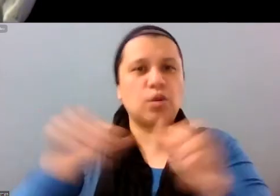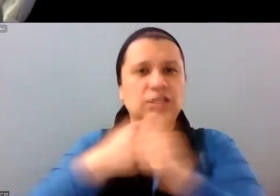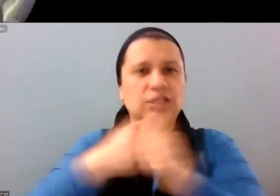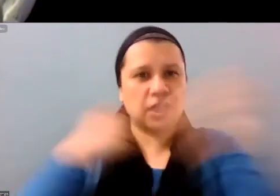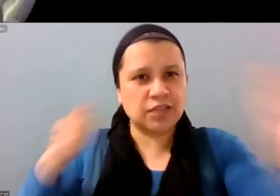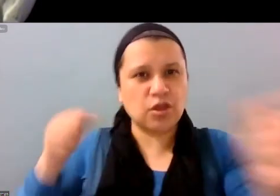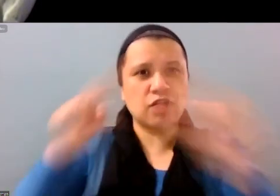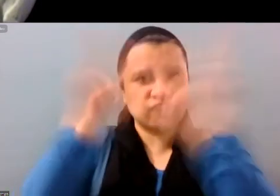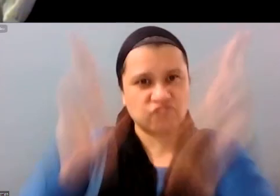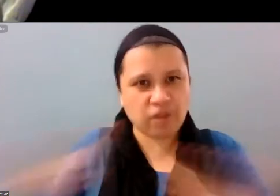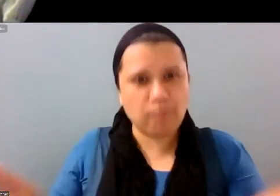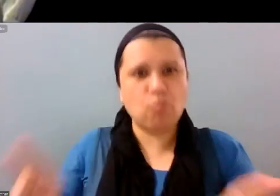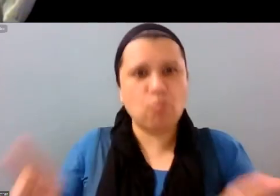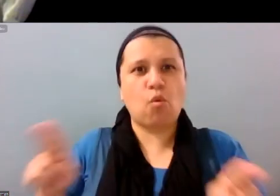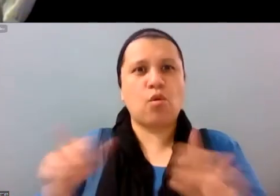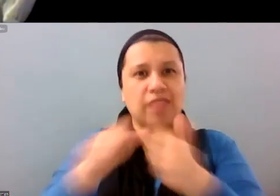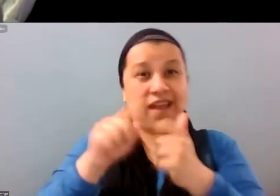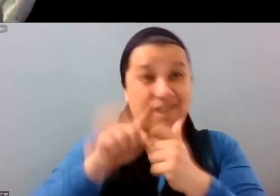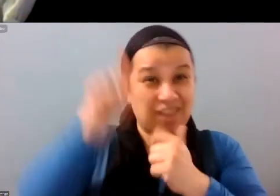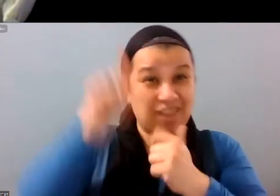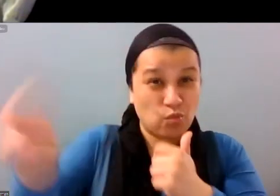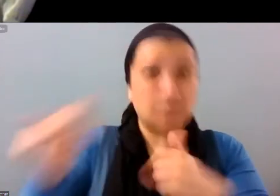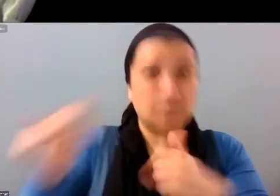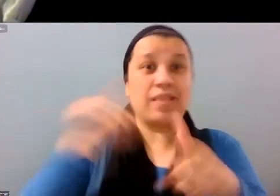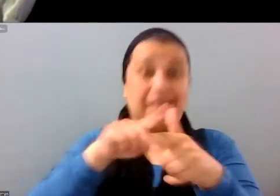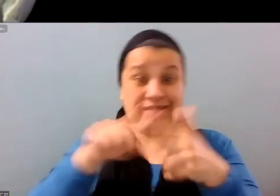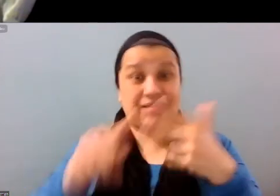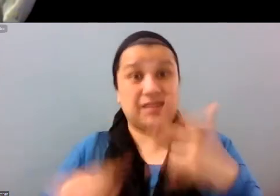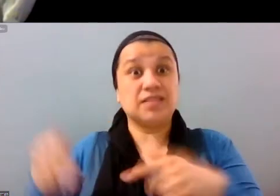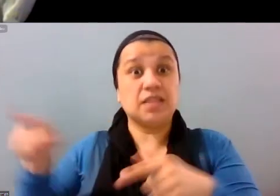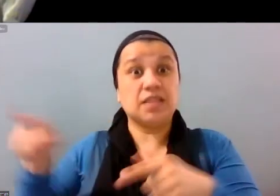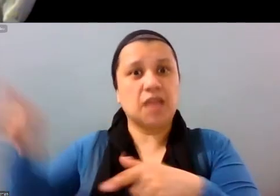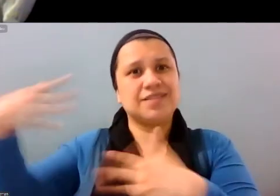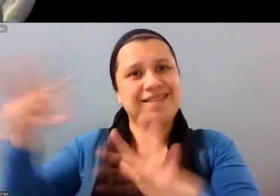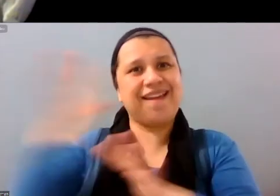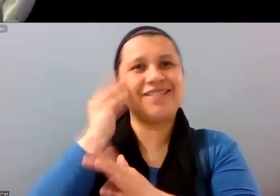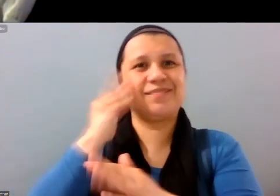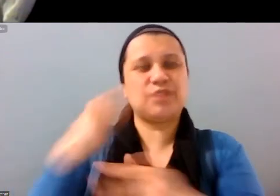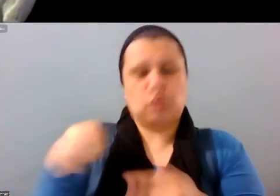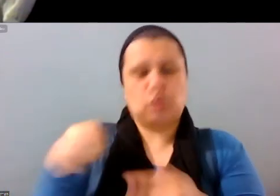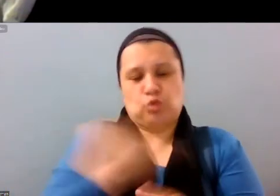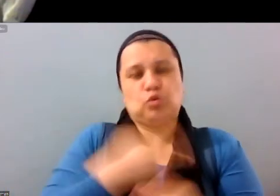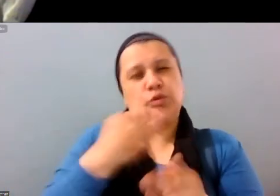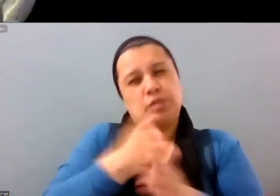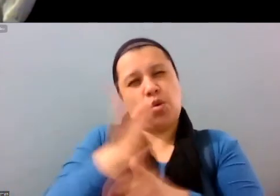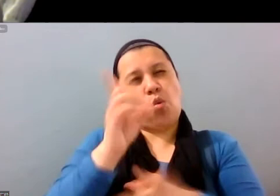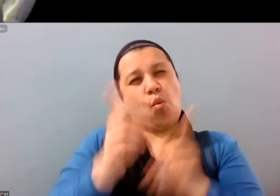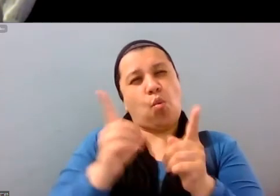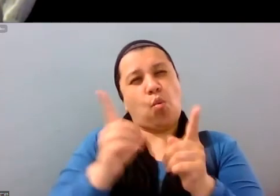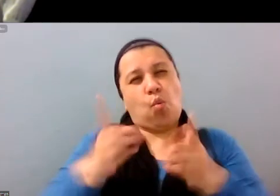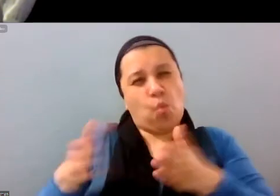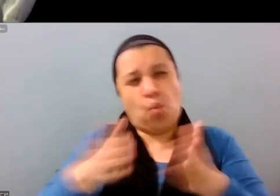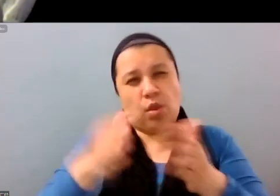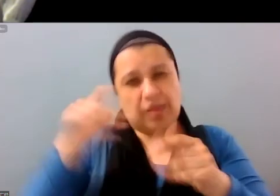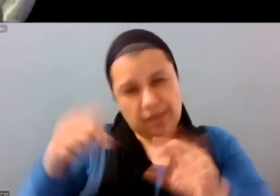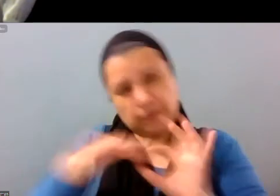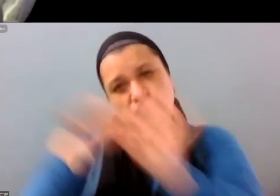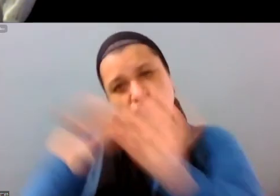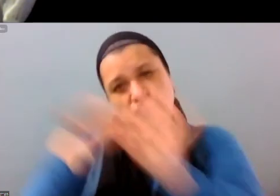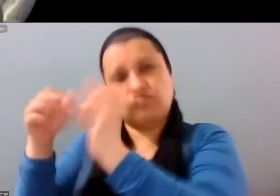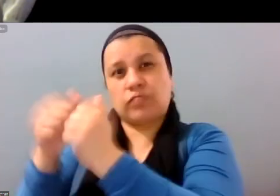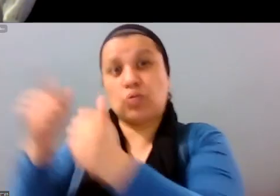por la experiencia yo creo que uno de los elementos que nosotros como hoja de ruta tenemos que seguir trabajando en conjunto en primera